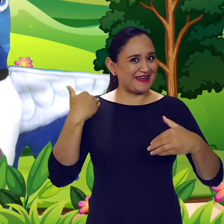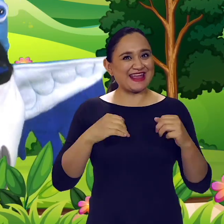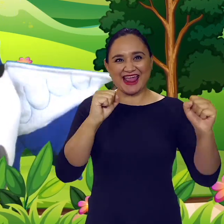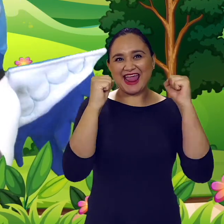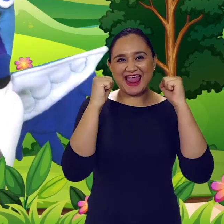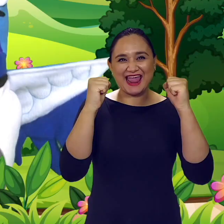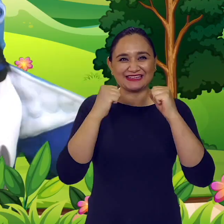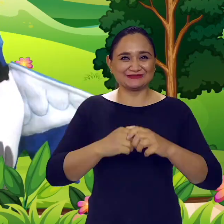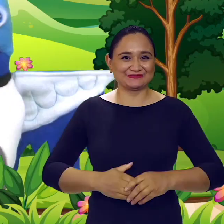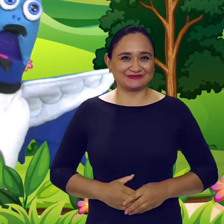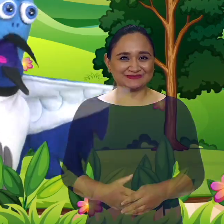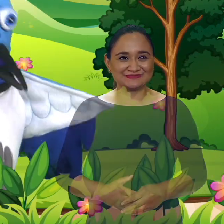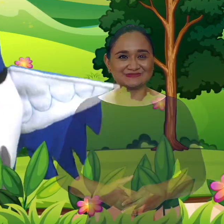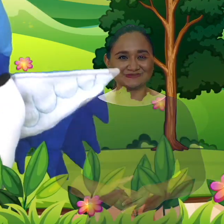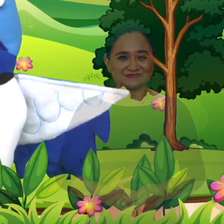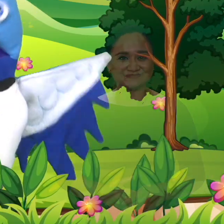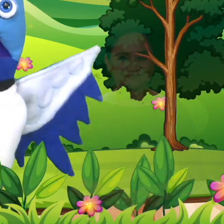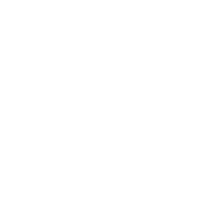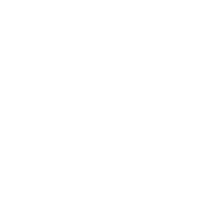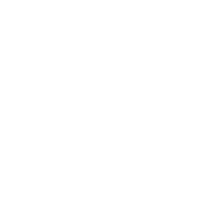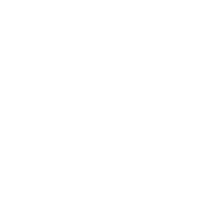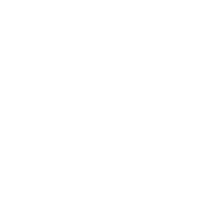¡Qué alegría!